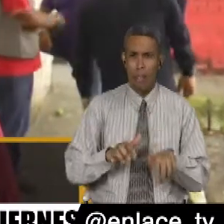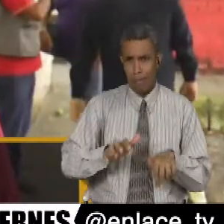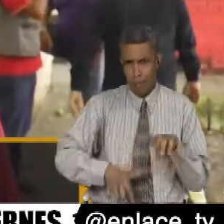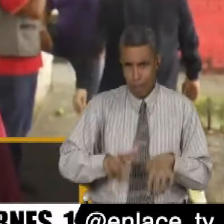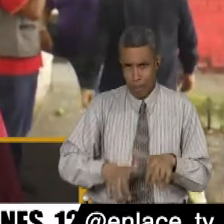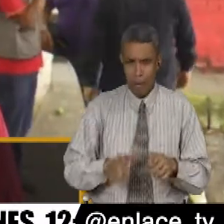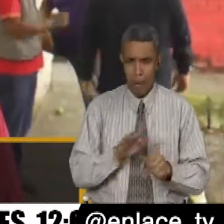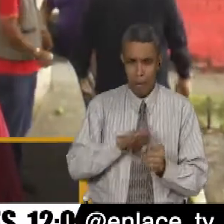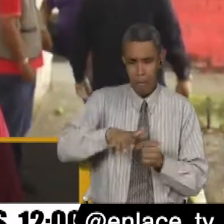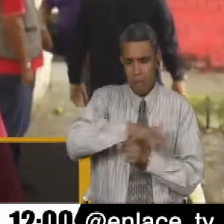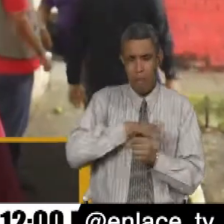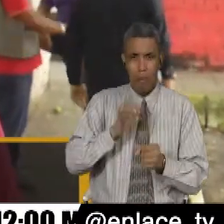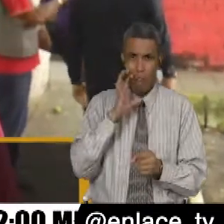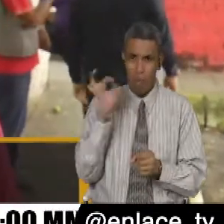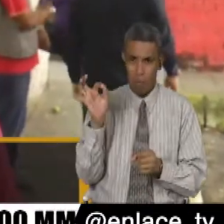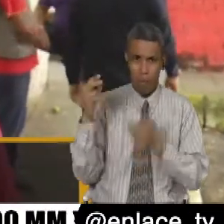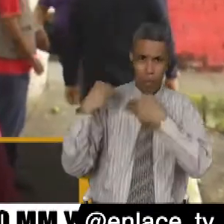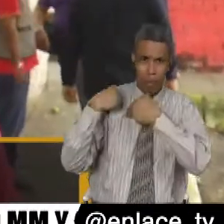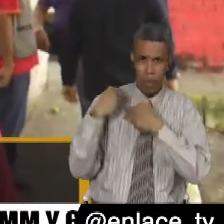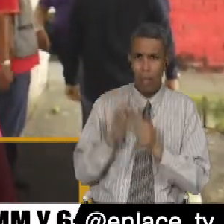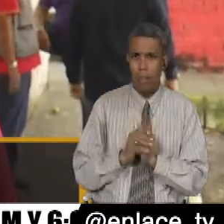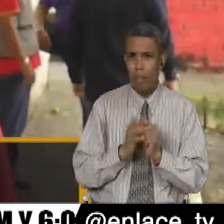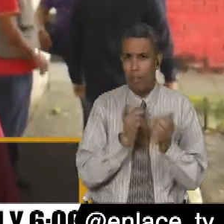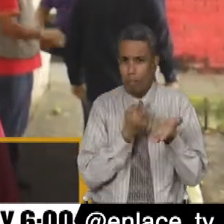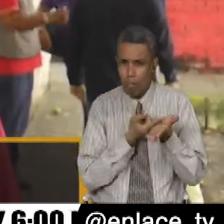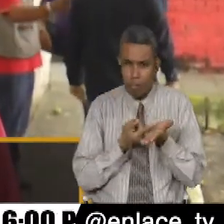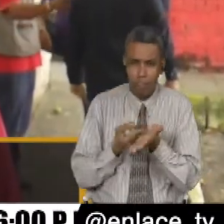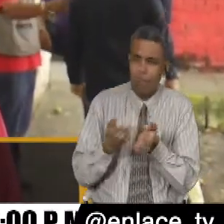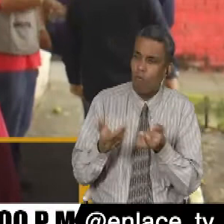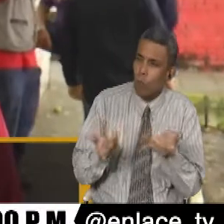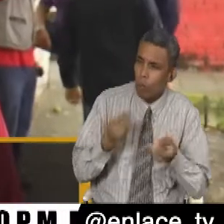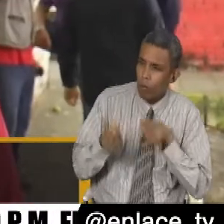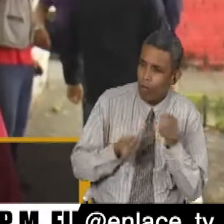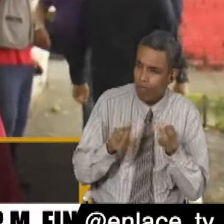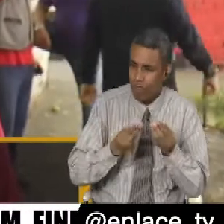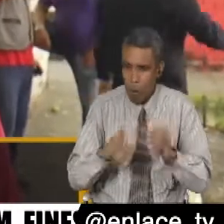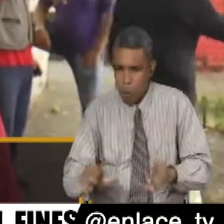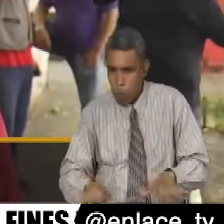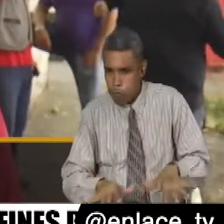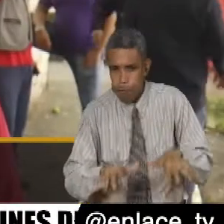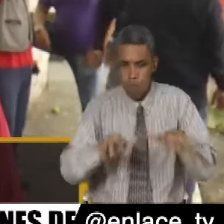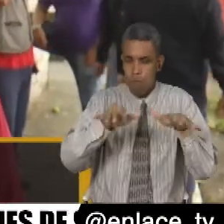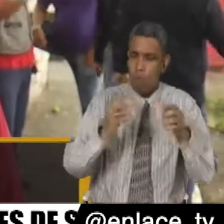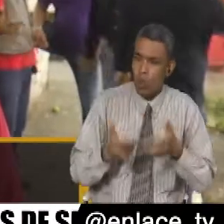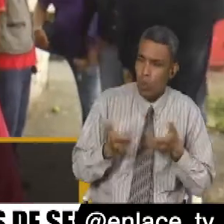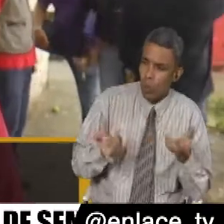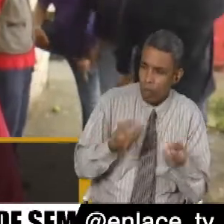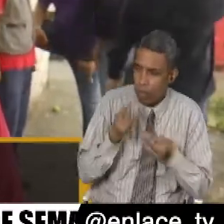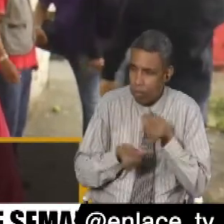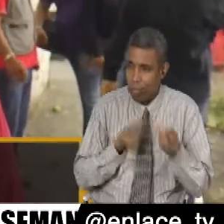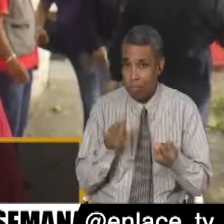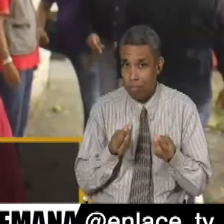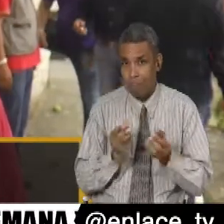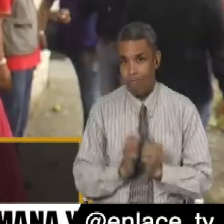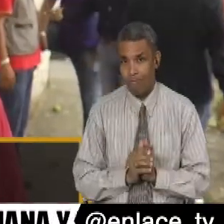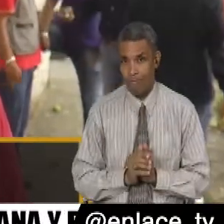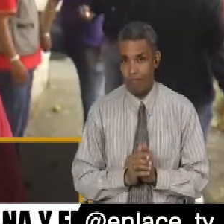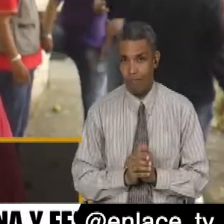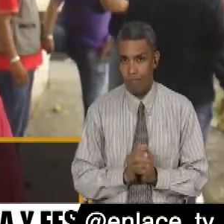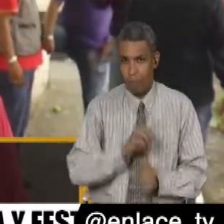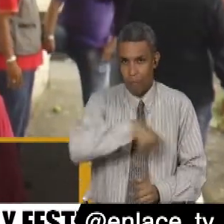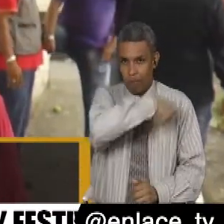reunidos a ver qué se puede mitigar sobre la ola invernal pero no está mando de cuenta